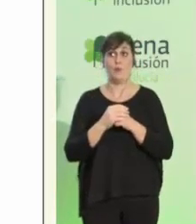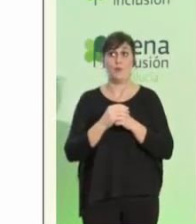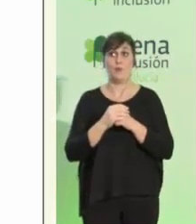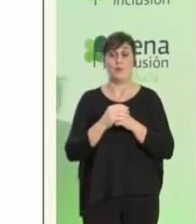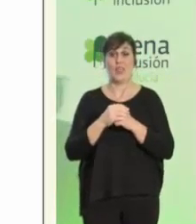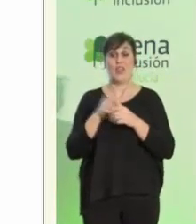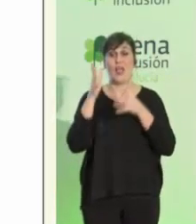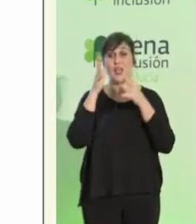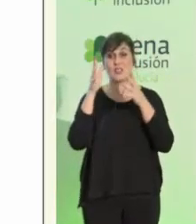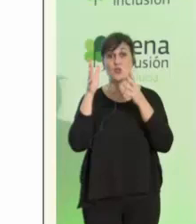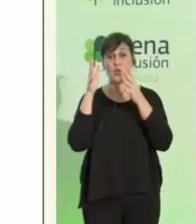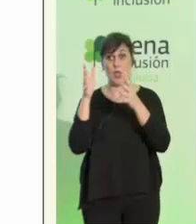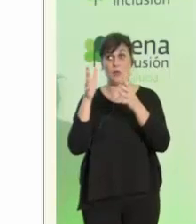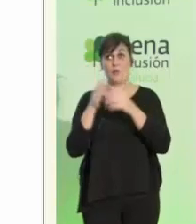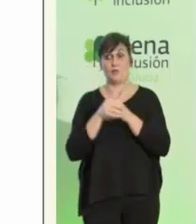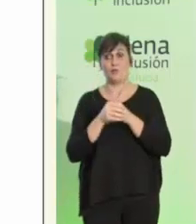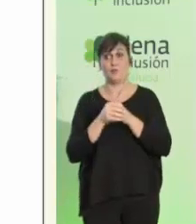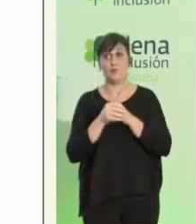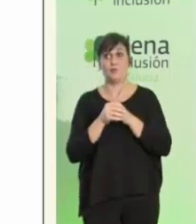de asesoría